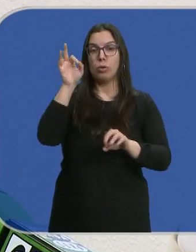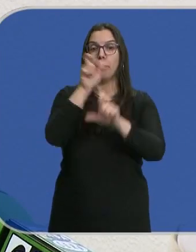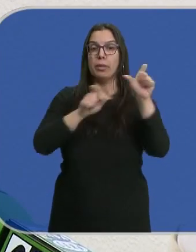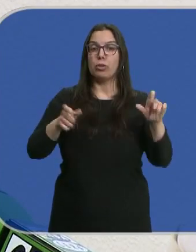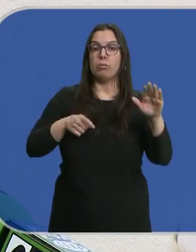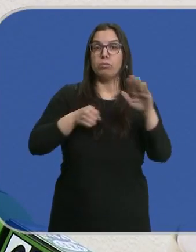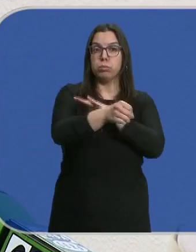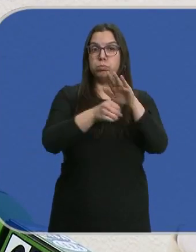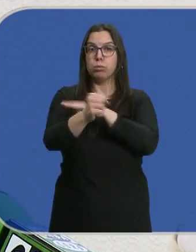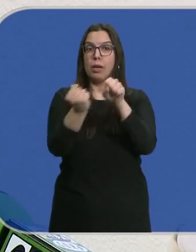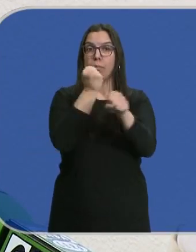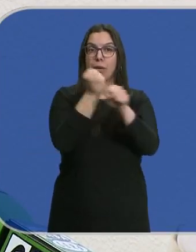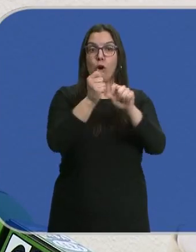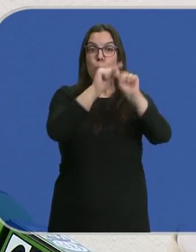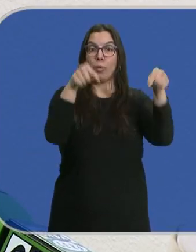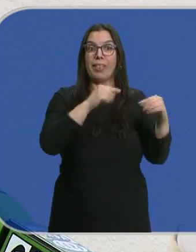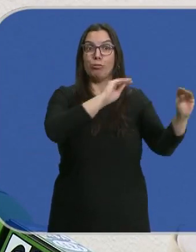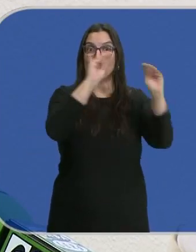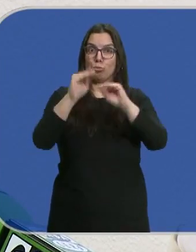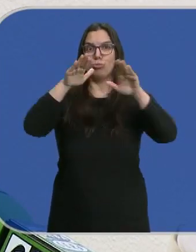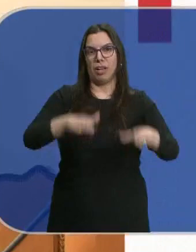que acceden a empleo lo hacen en la provincia de origen.